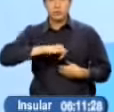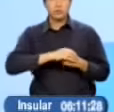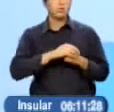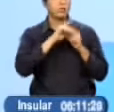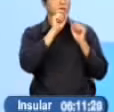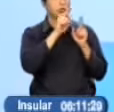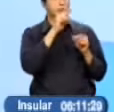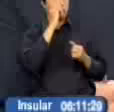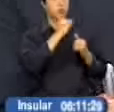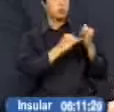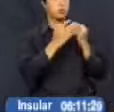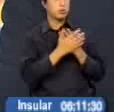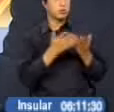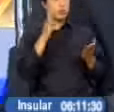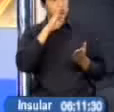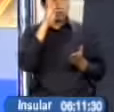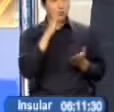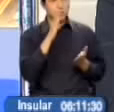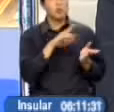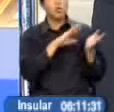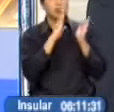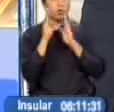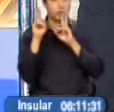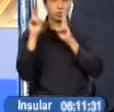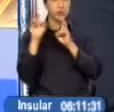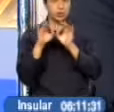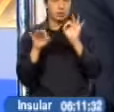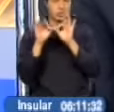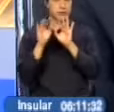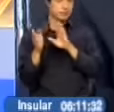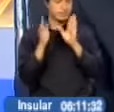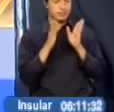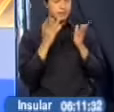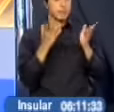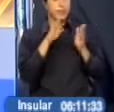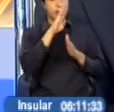última pregunta en relación de brasil para pasar a otro tema importante